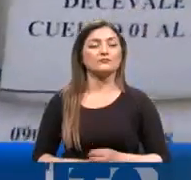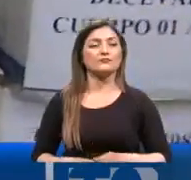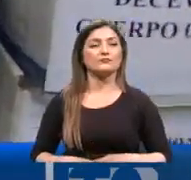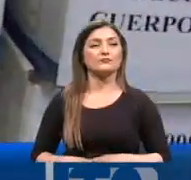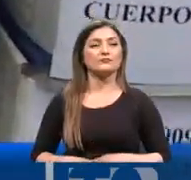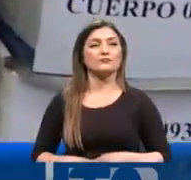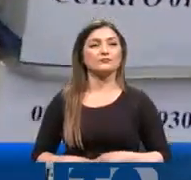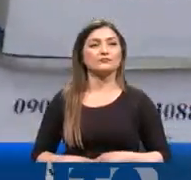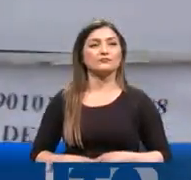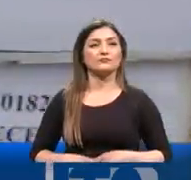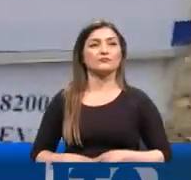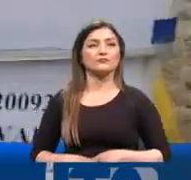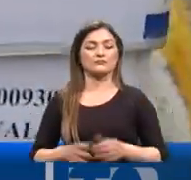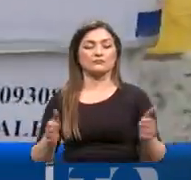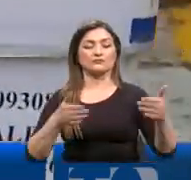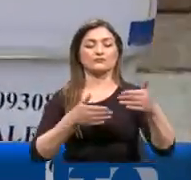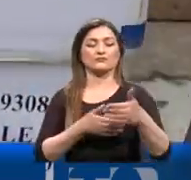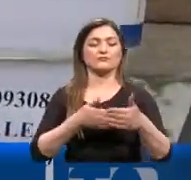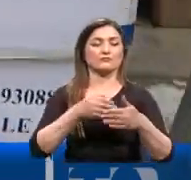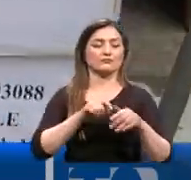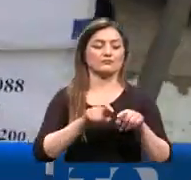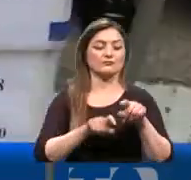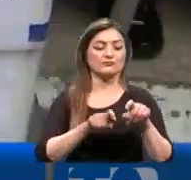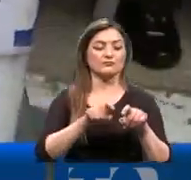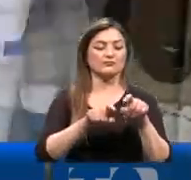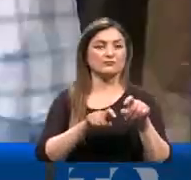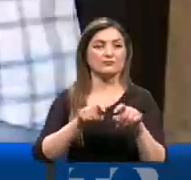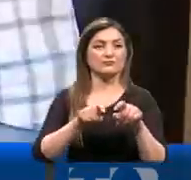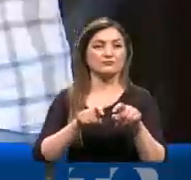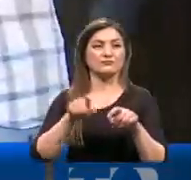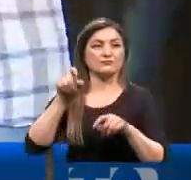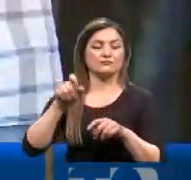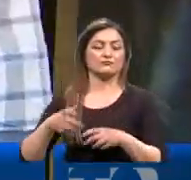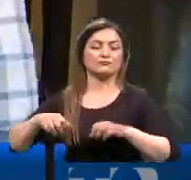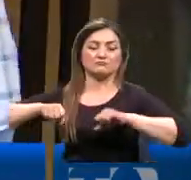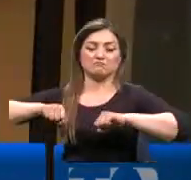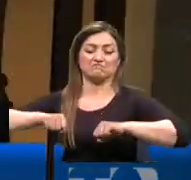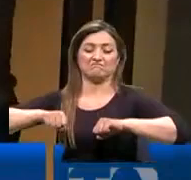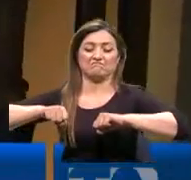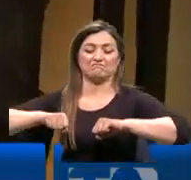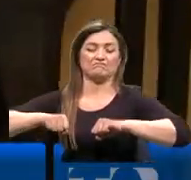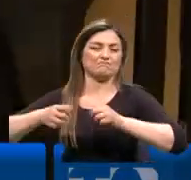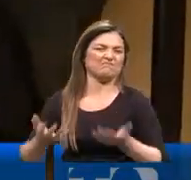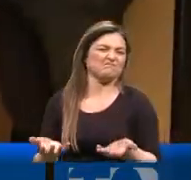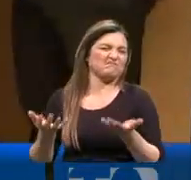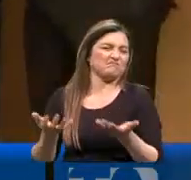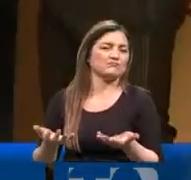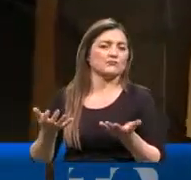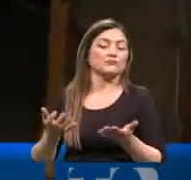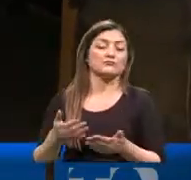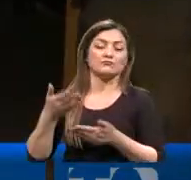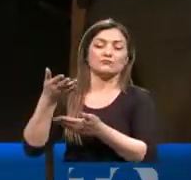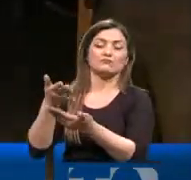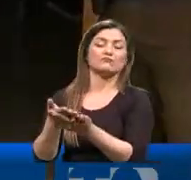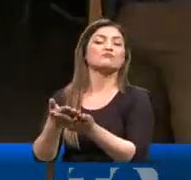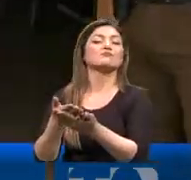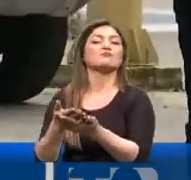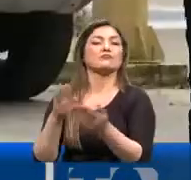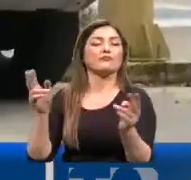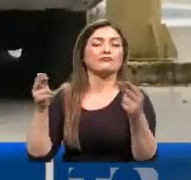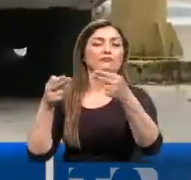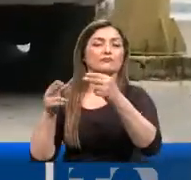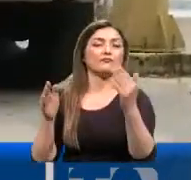Era tanta la documentación que fue necesario utilizar una plataforma para llevarla hasta una de las salas de audiencia de la Unidad Judicial de Albán